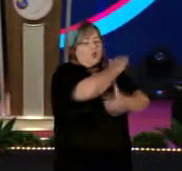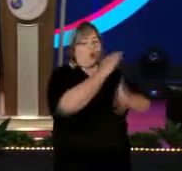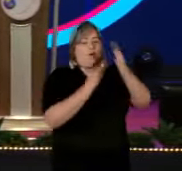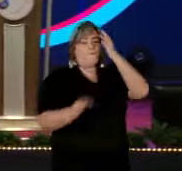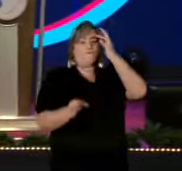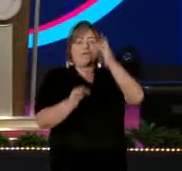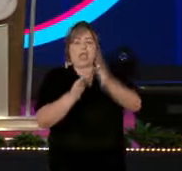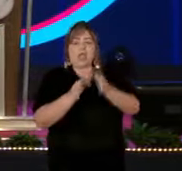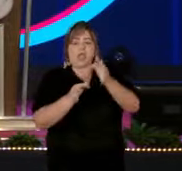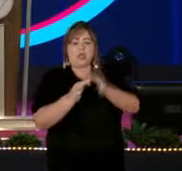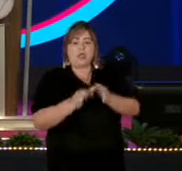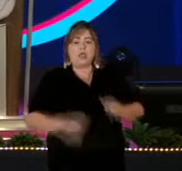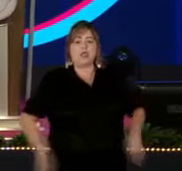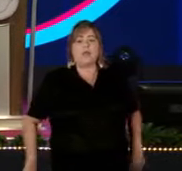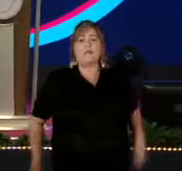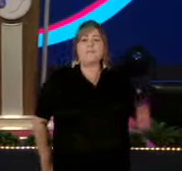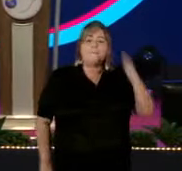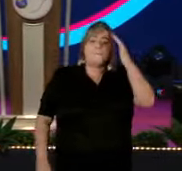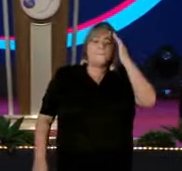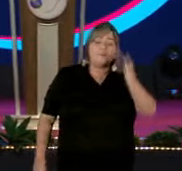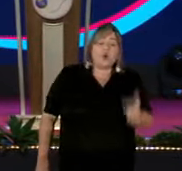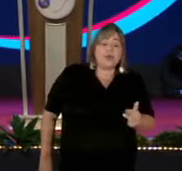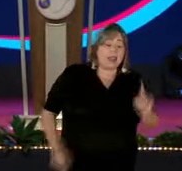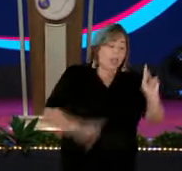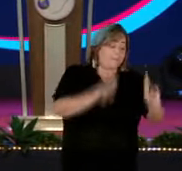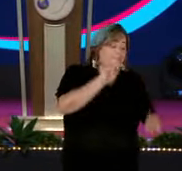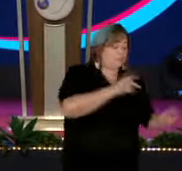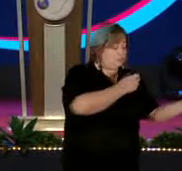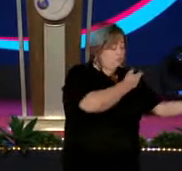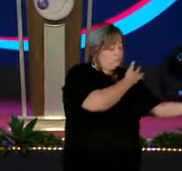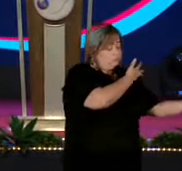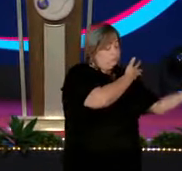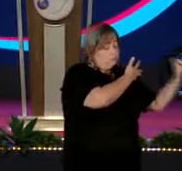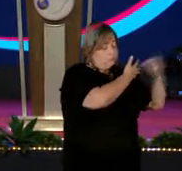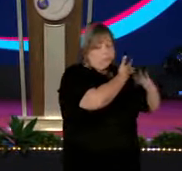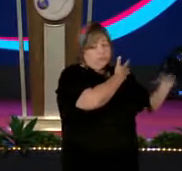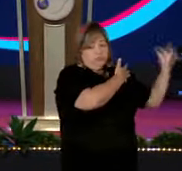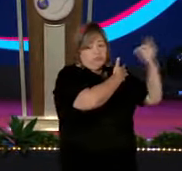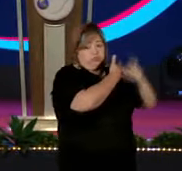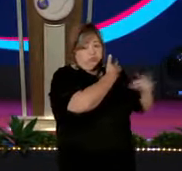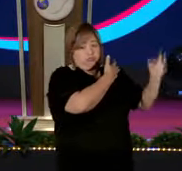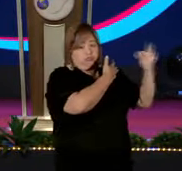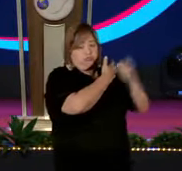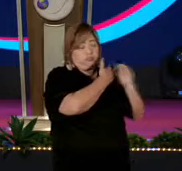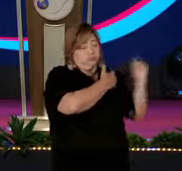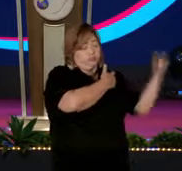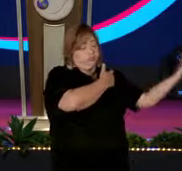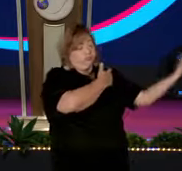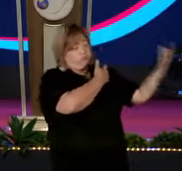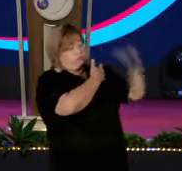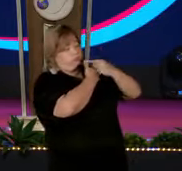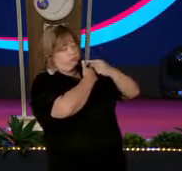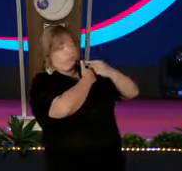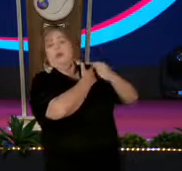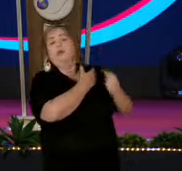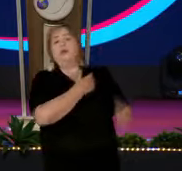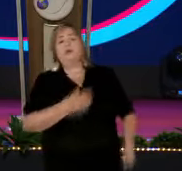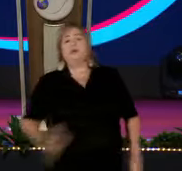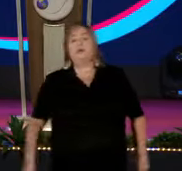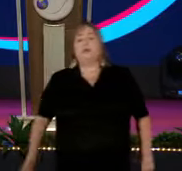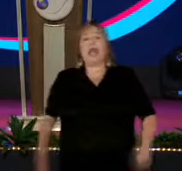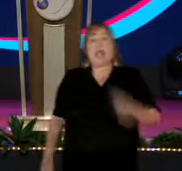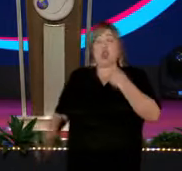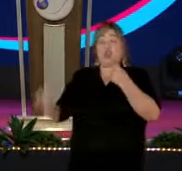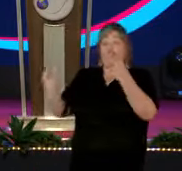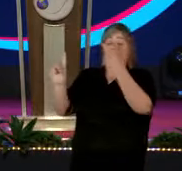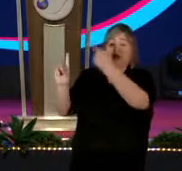¿Por qué? Porque vas a ser acechado, vas a tener continuamente dardos de fuego del maligno. Ahí lo